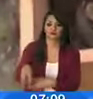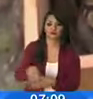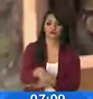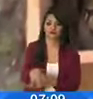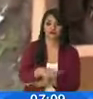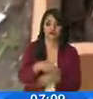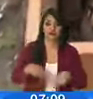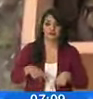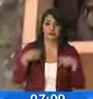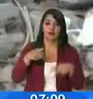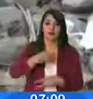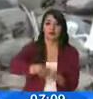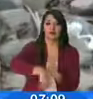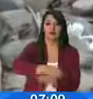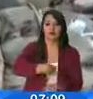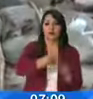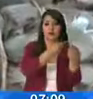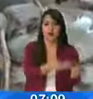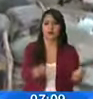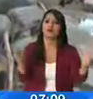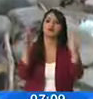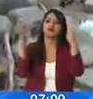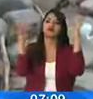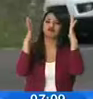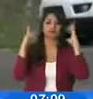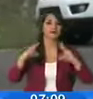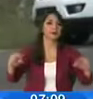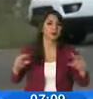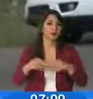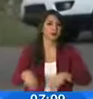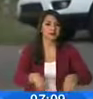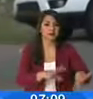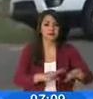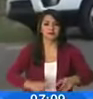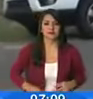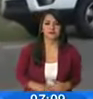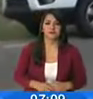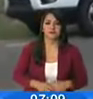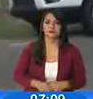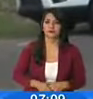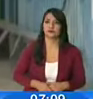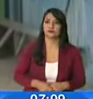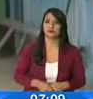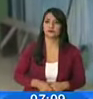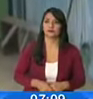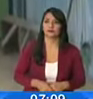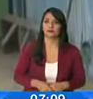vivas serán devueltas a su hábitat natural. Desde Santo Domingo de los Áchilas, informó Gisela